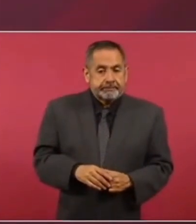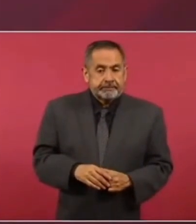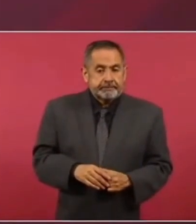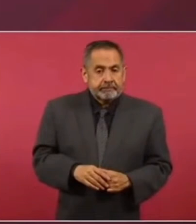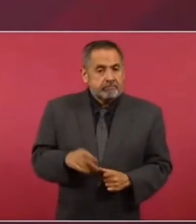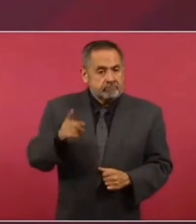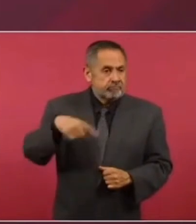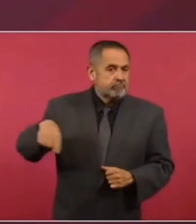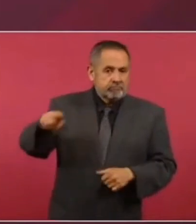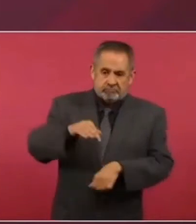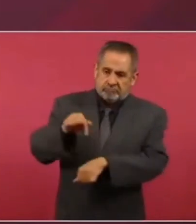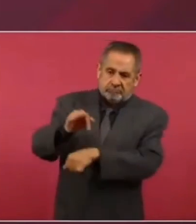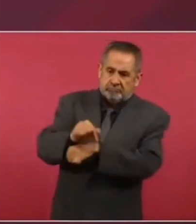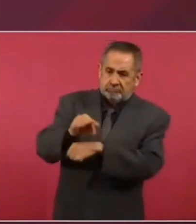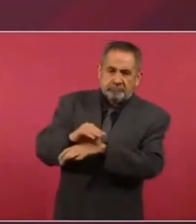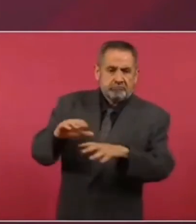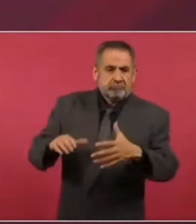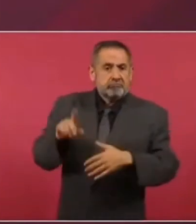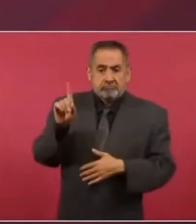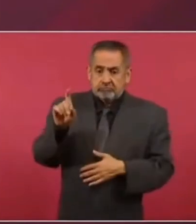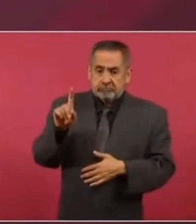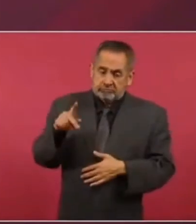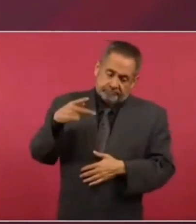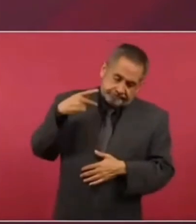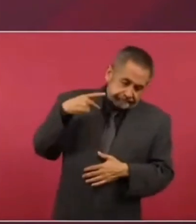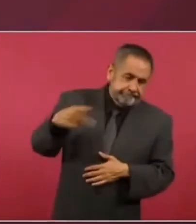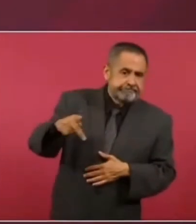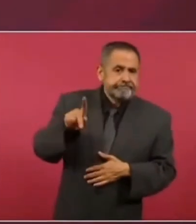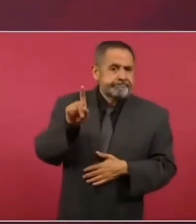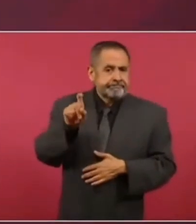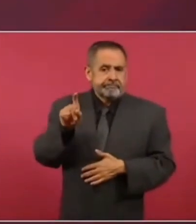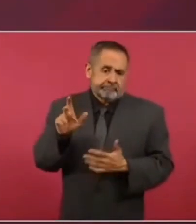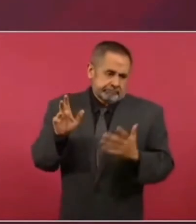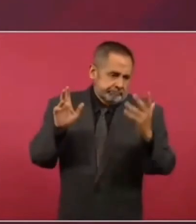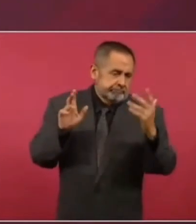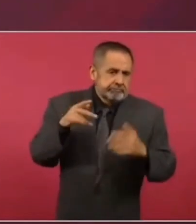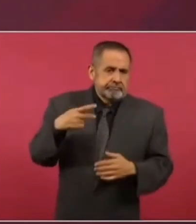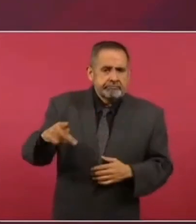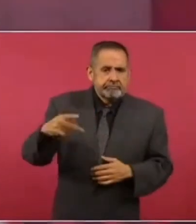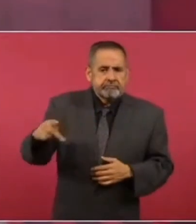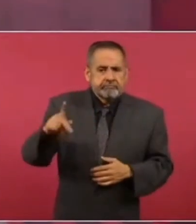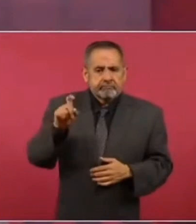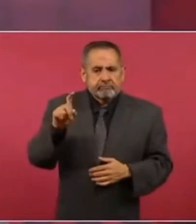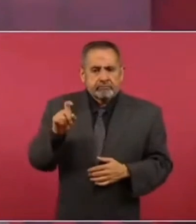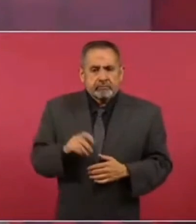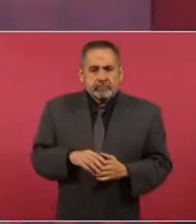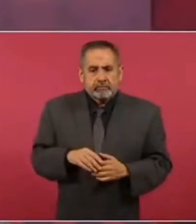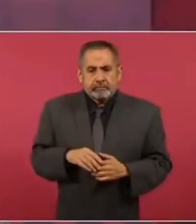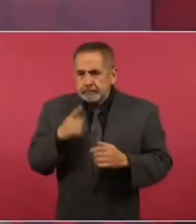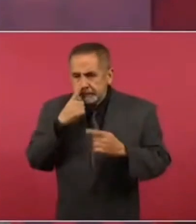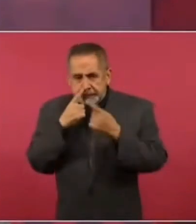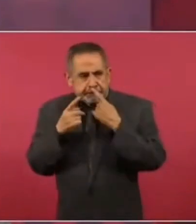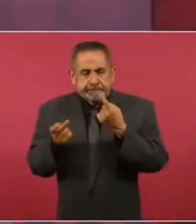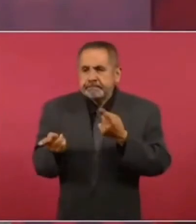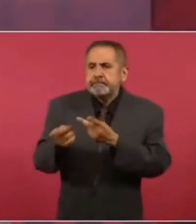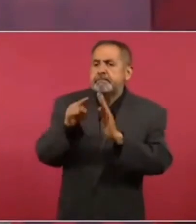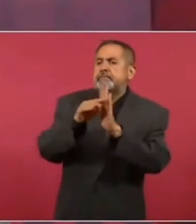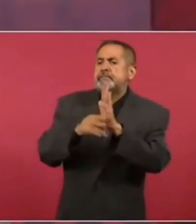en defensa del agua, de su agua. Se hizo una consulta,